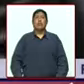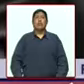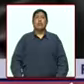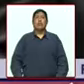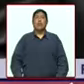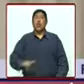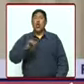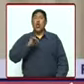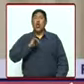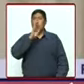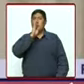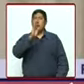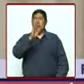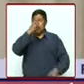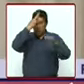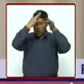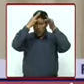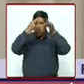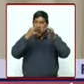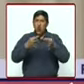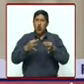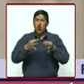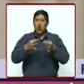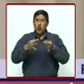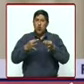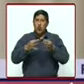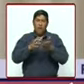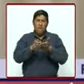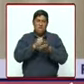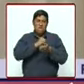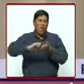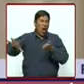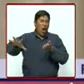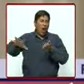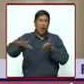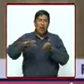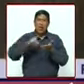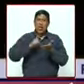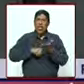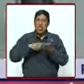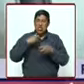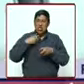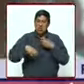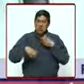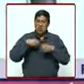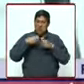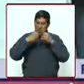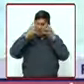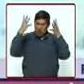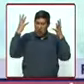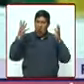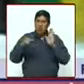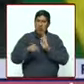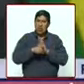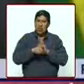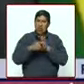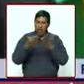Lucharé con firmeza y determinación para erradicar estos flagelos.